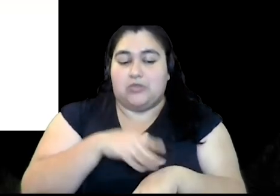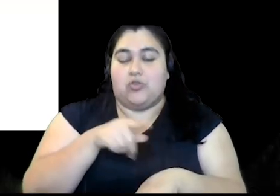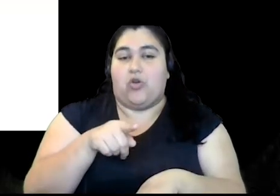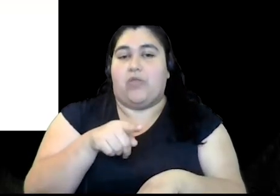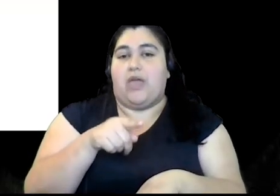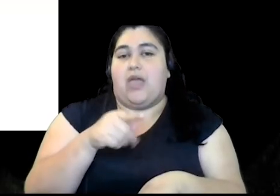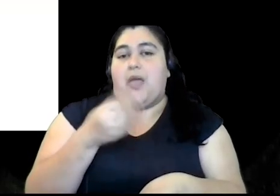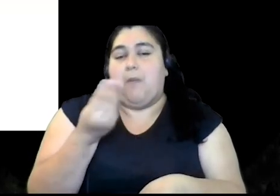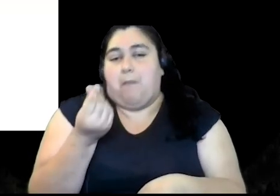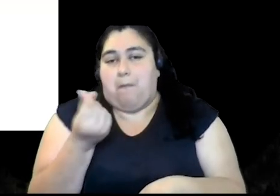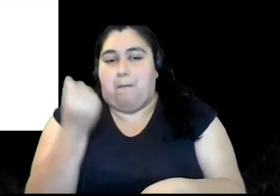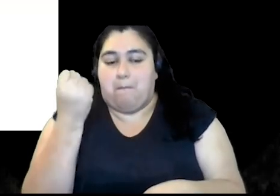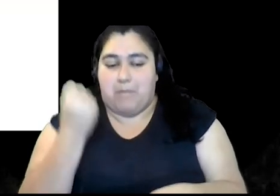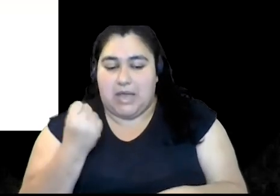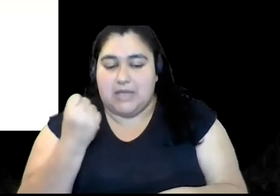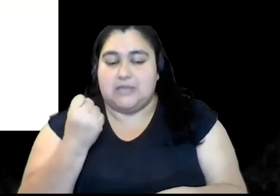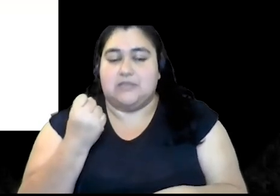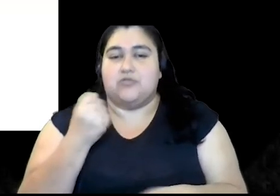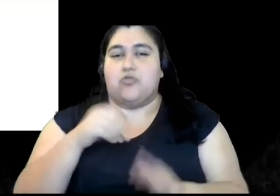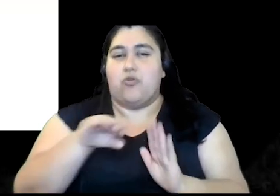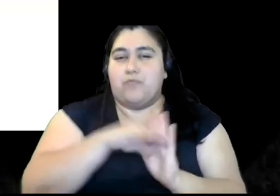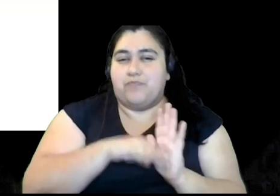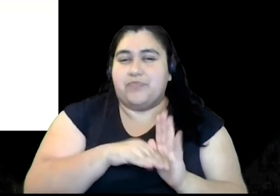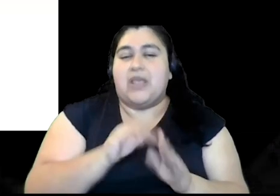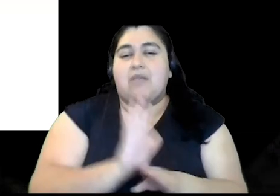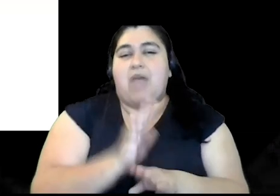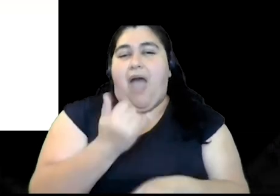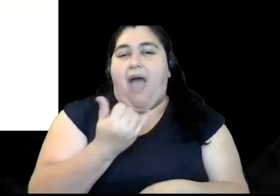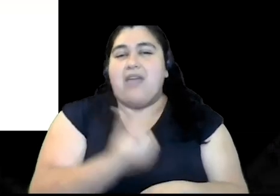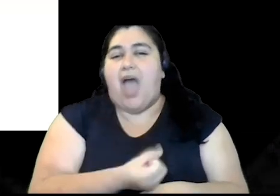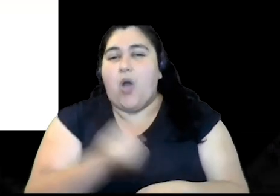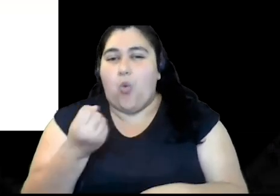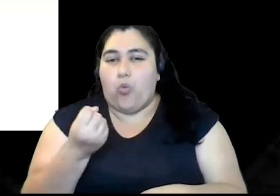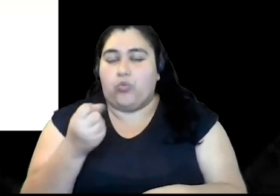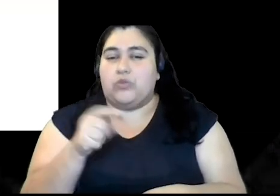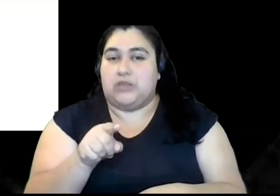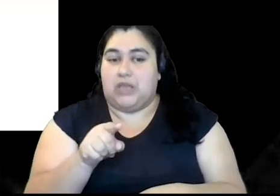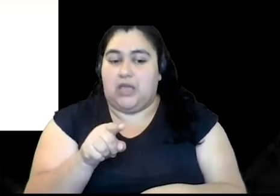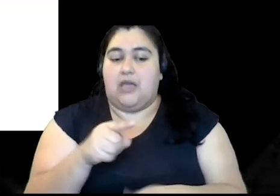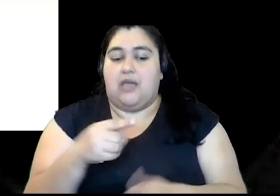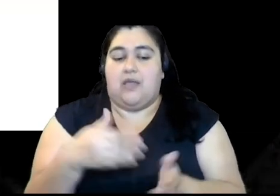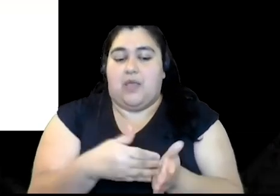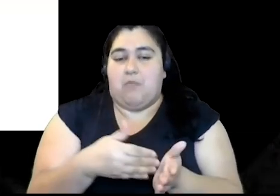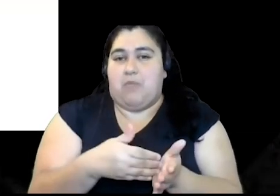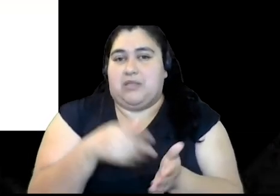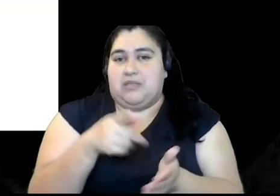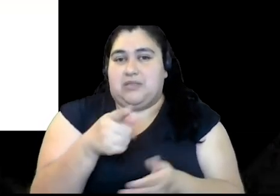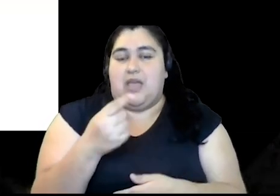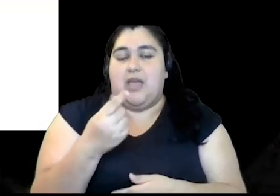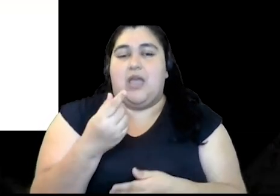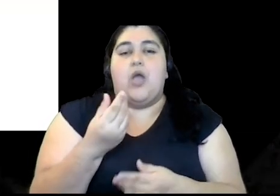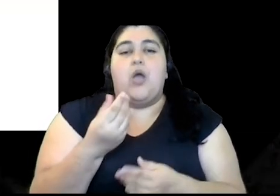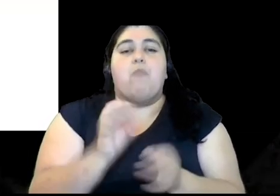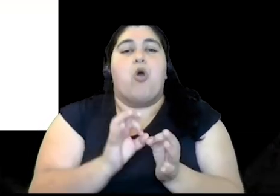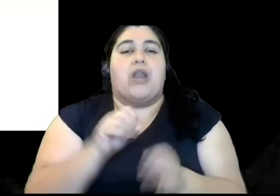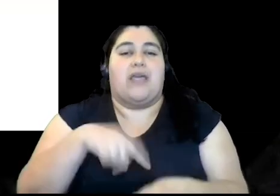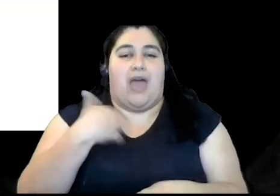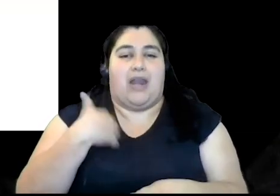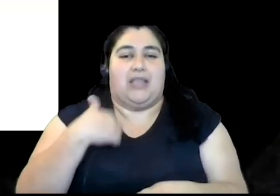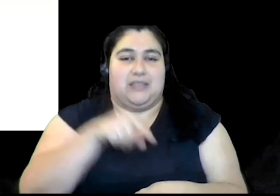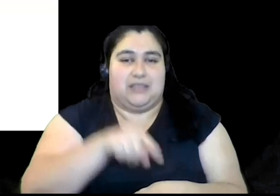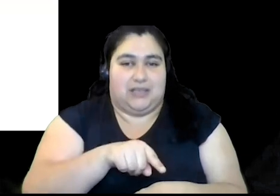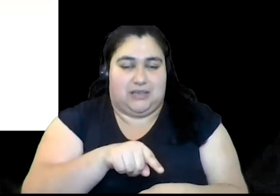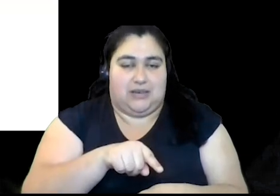pesos con cláusula de ajuste, ese plazo fijo en moneda nacional con cláusula de